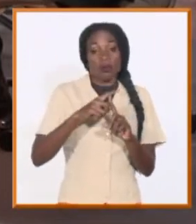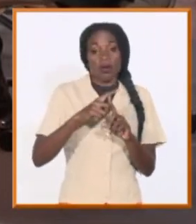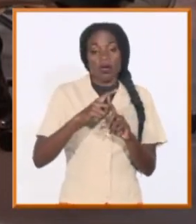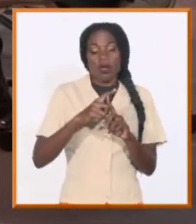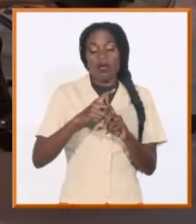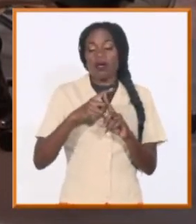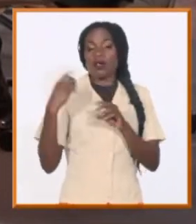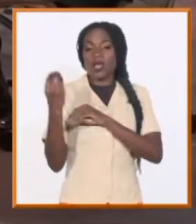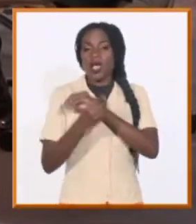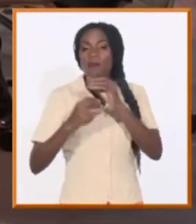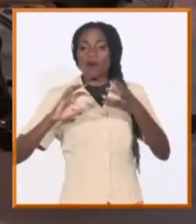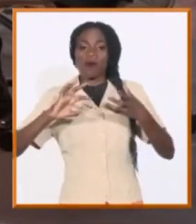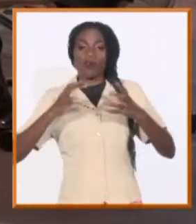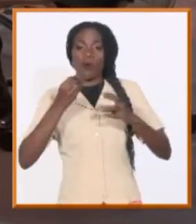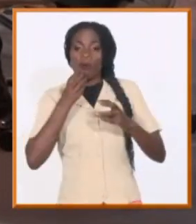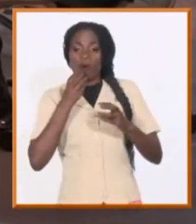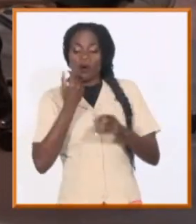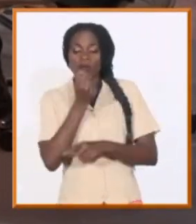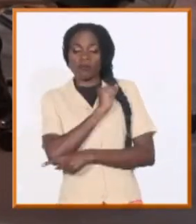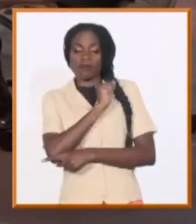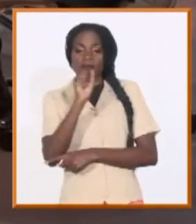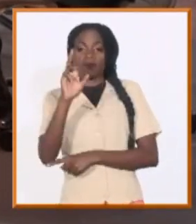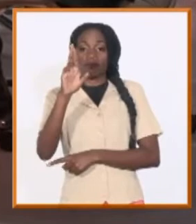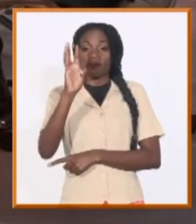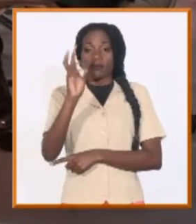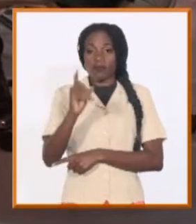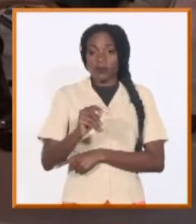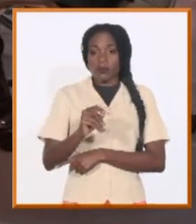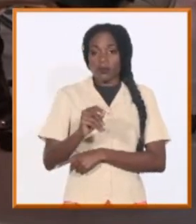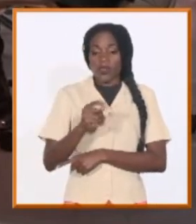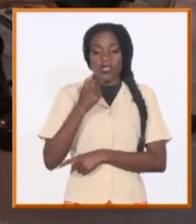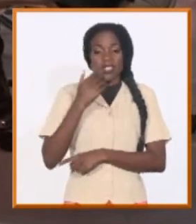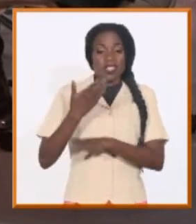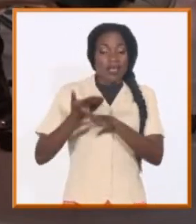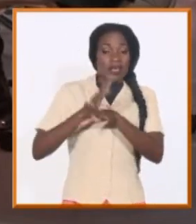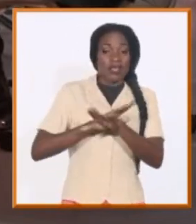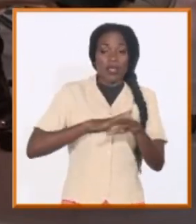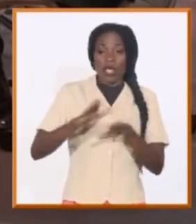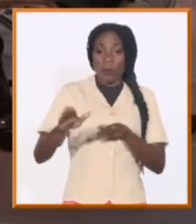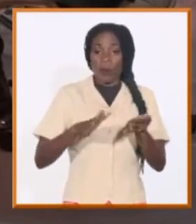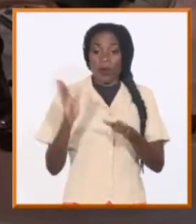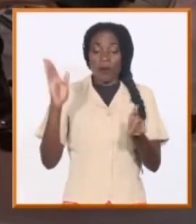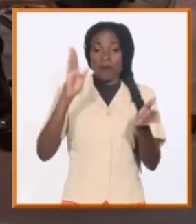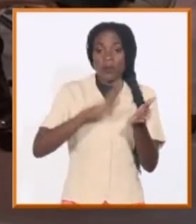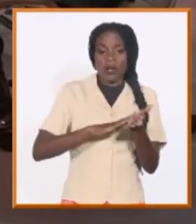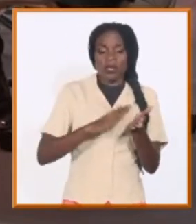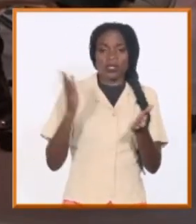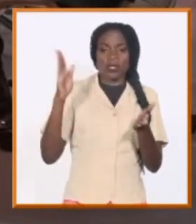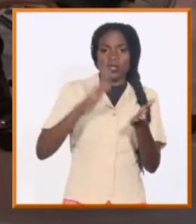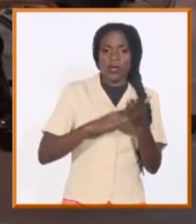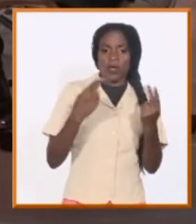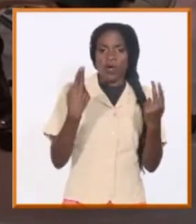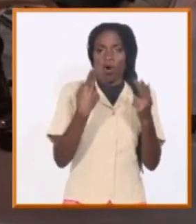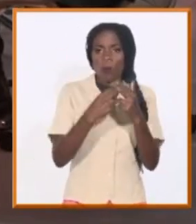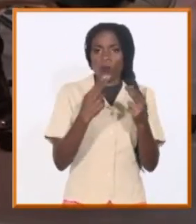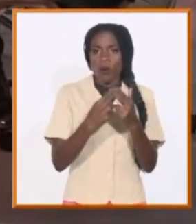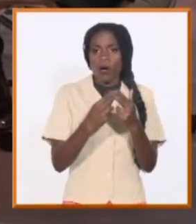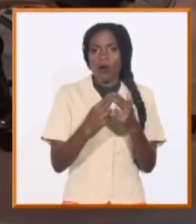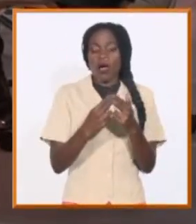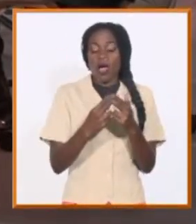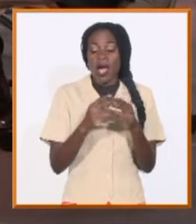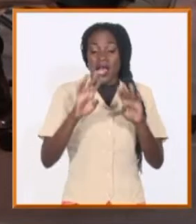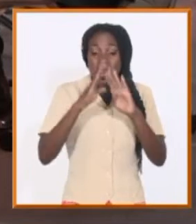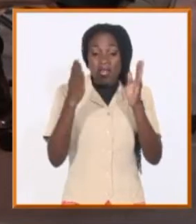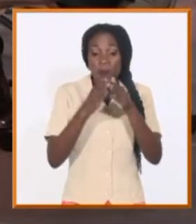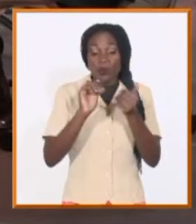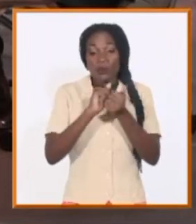métodos para poder obtener resultados sin la misma preparación de antaño, porque vienen directo a competencia. En el mundo de hoy eso pasa mucho, y en la